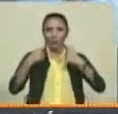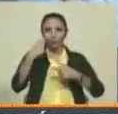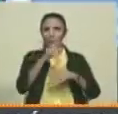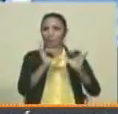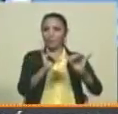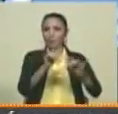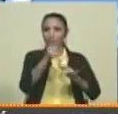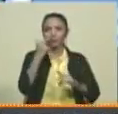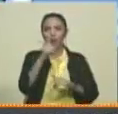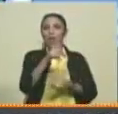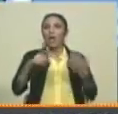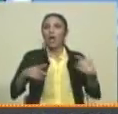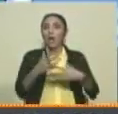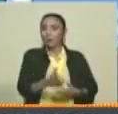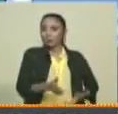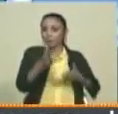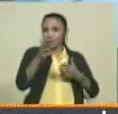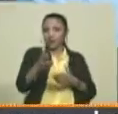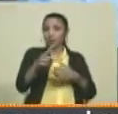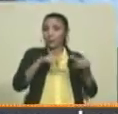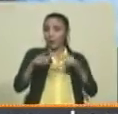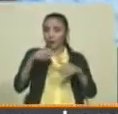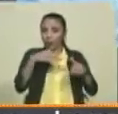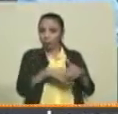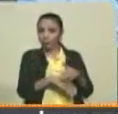con armas.